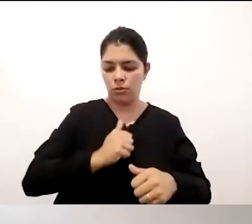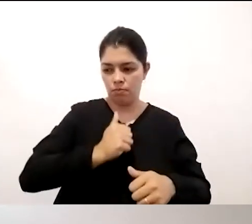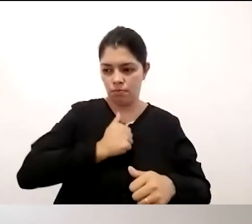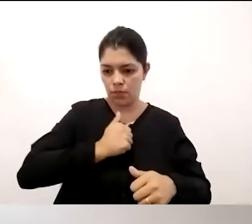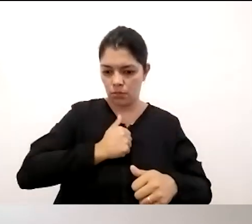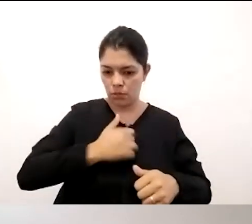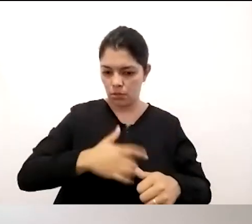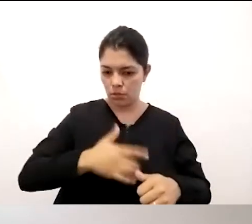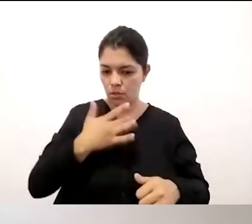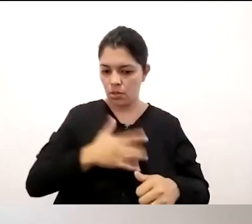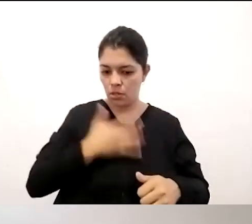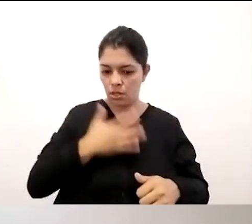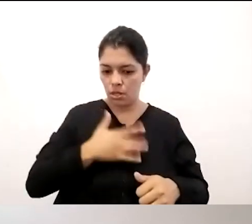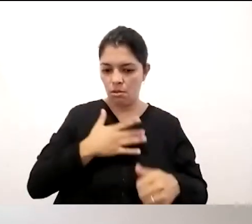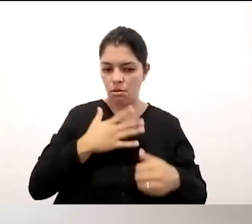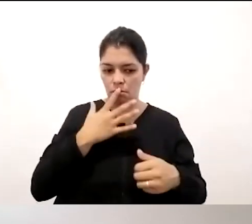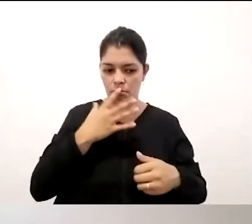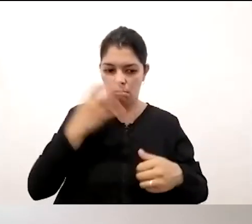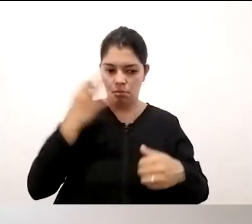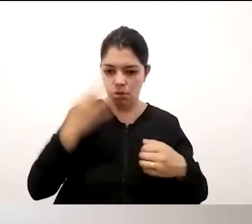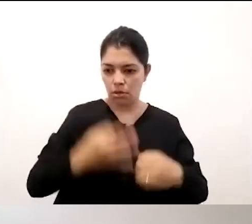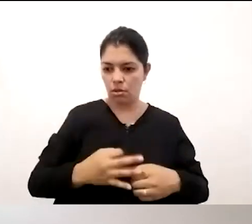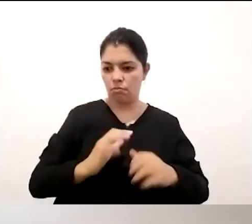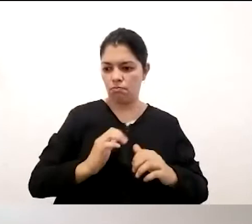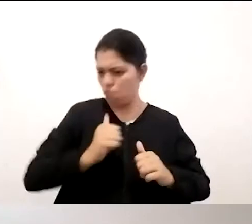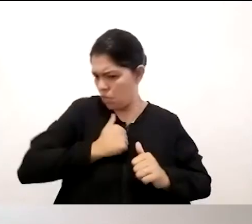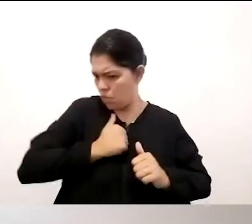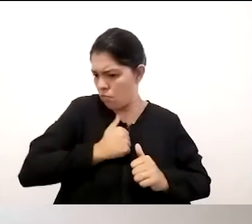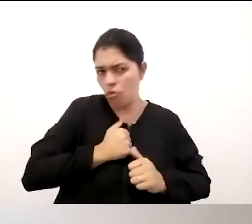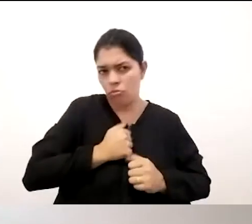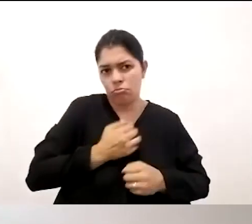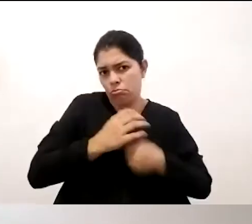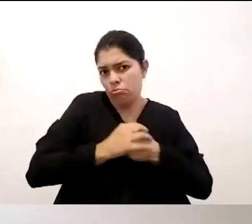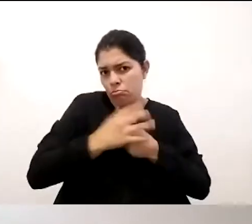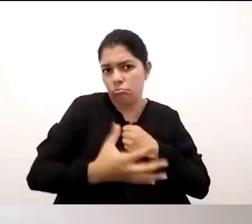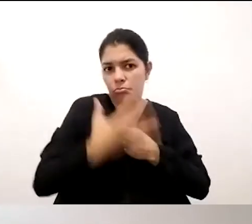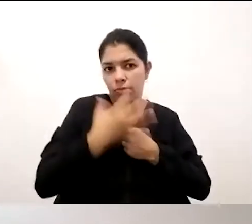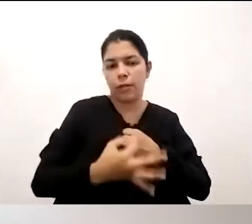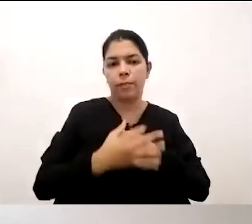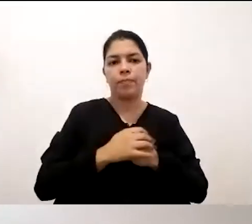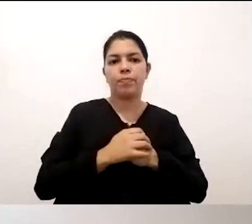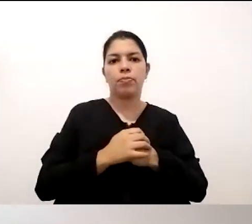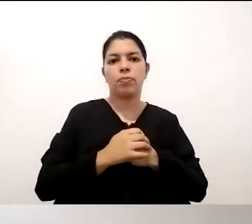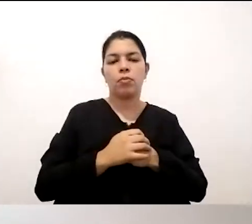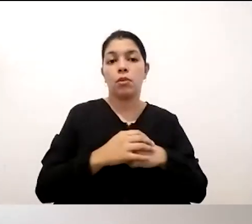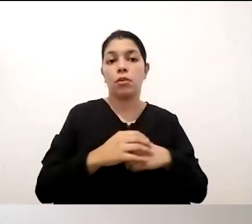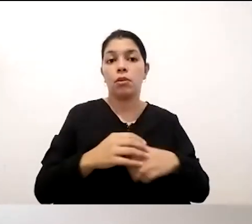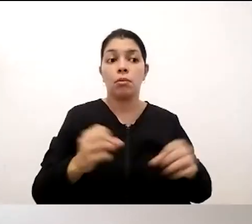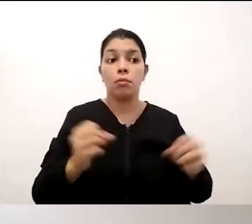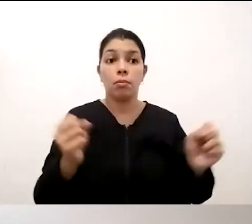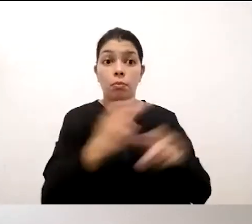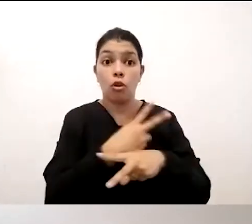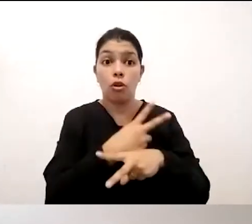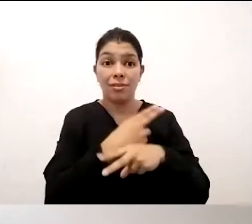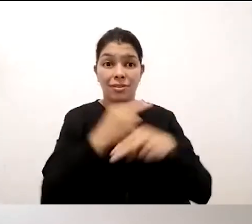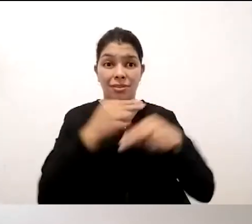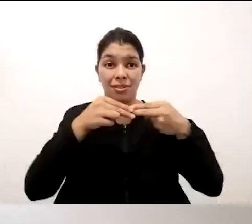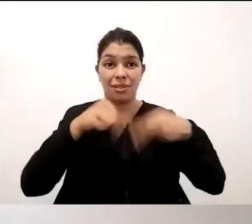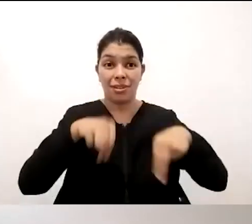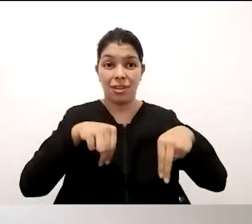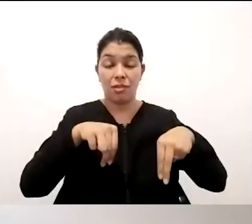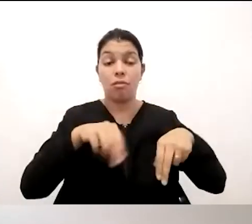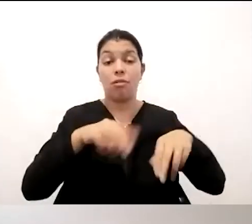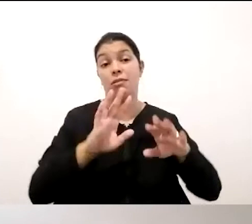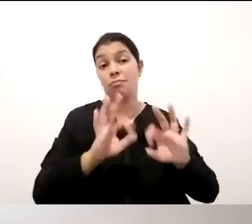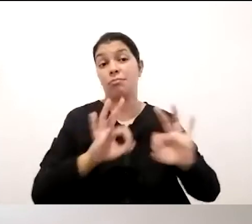sentirnos reales, por lo menos con nosotros mismos. Otra cosa muy importante para prevenir la violencia basada en género es saber establecer límites en todo